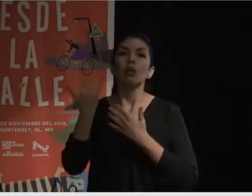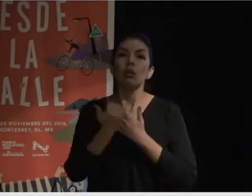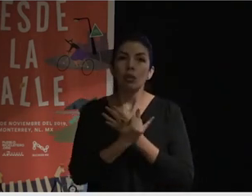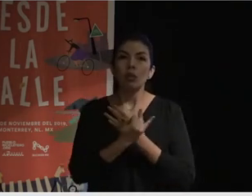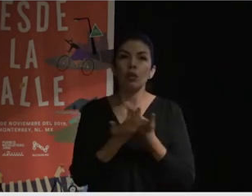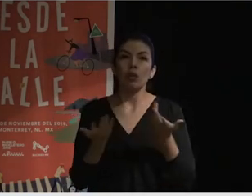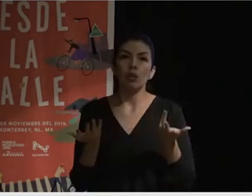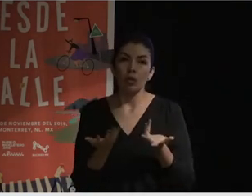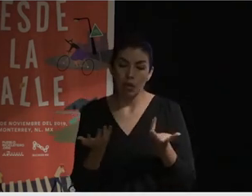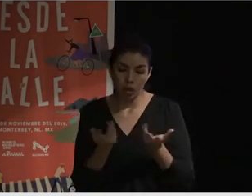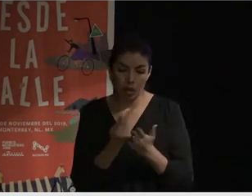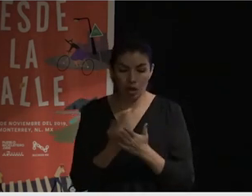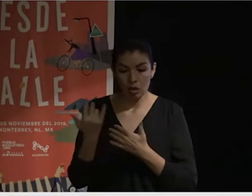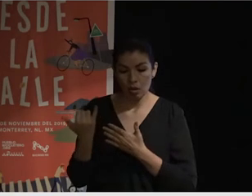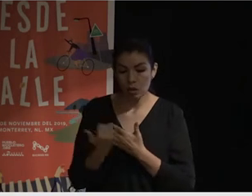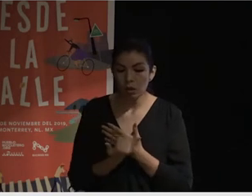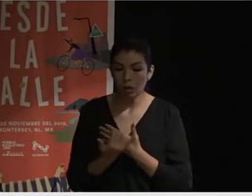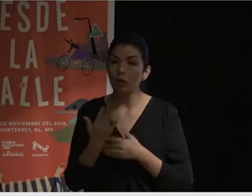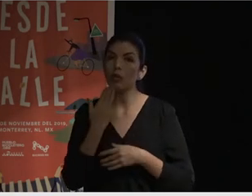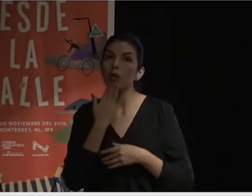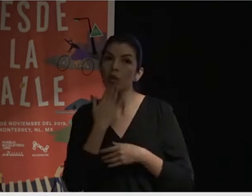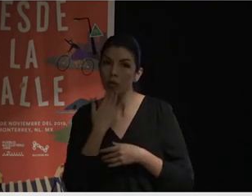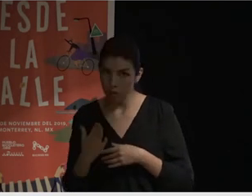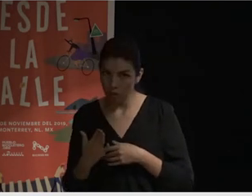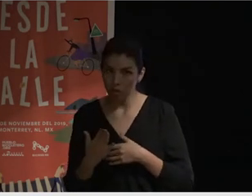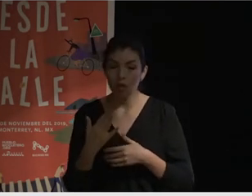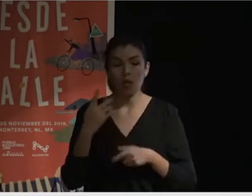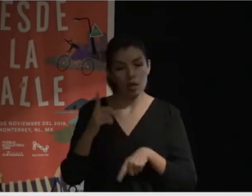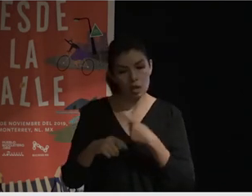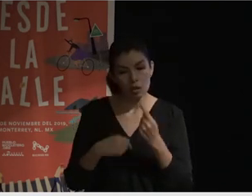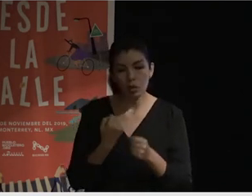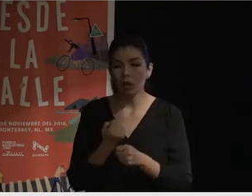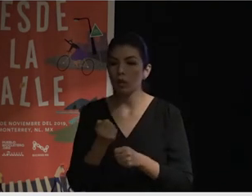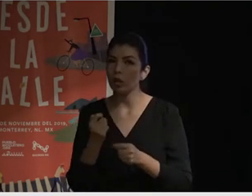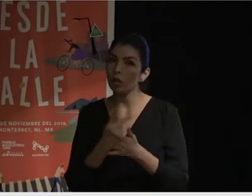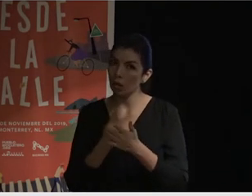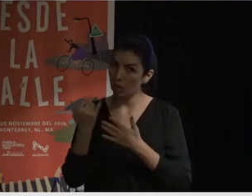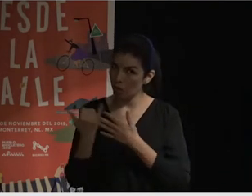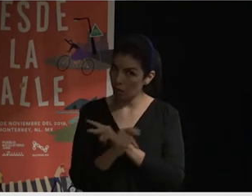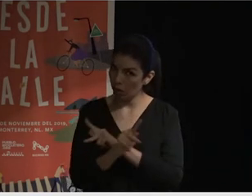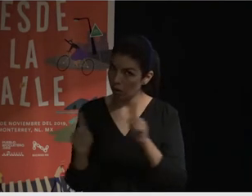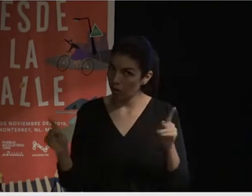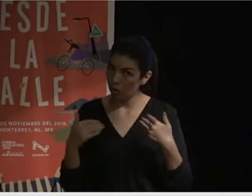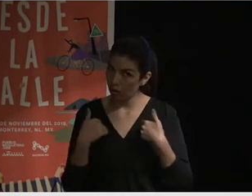sean fácilmente trabajados por cualquier ciudadano? Y creo que ese es un reto que tenemos como sociedad.